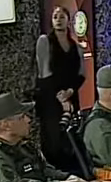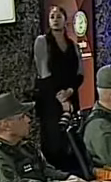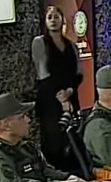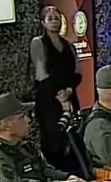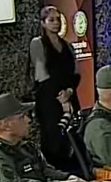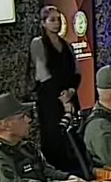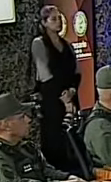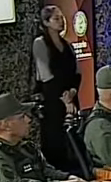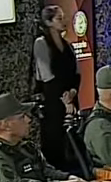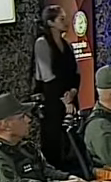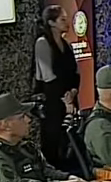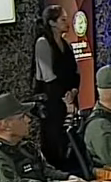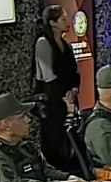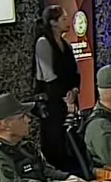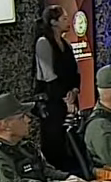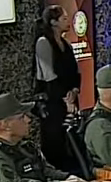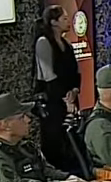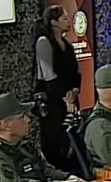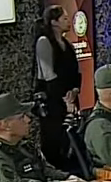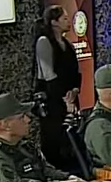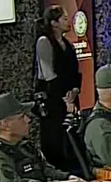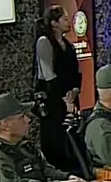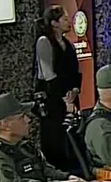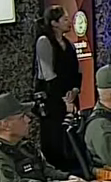¿Esclavos o libres?